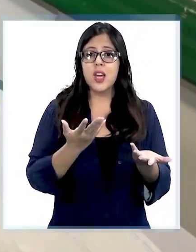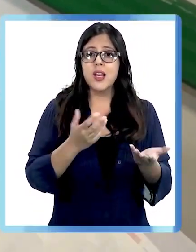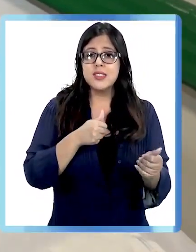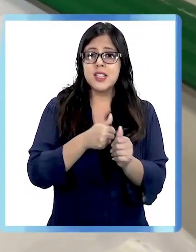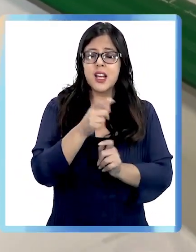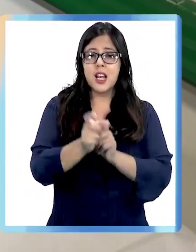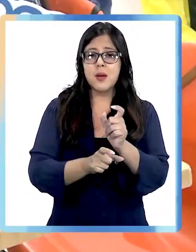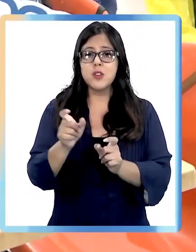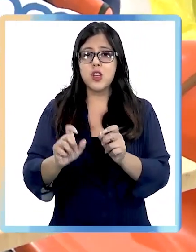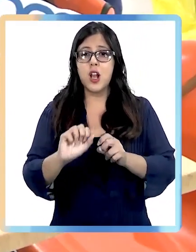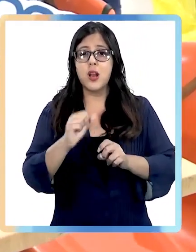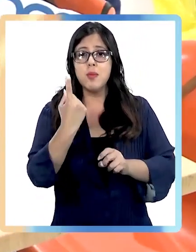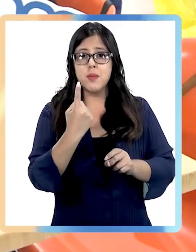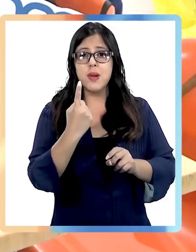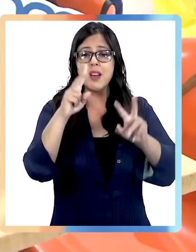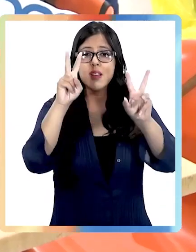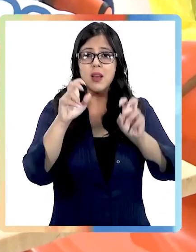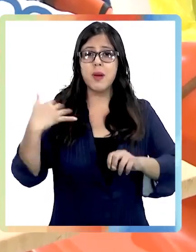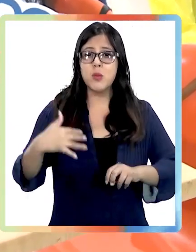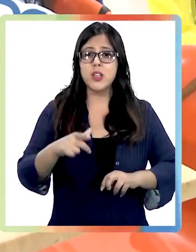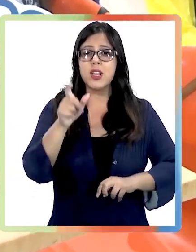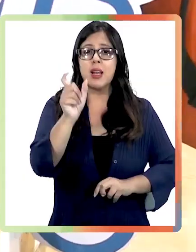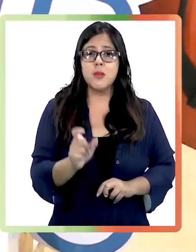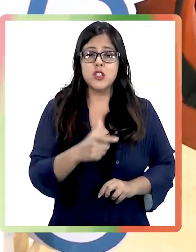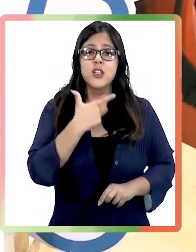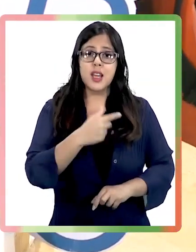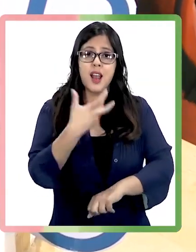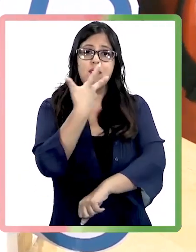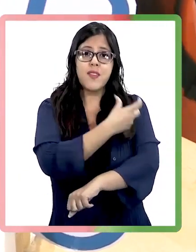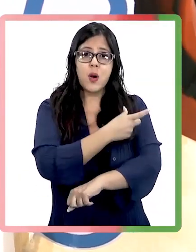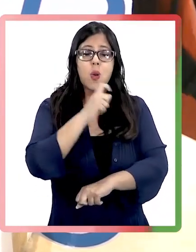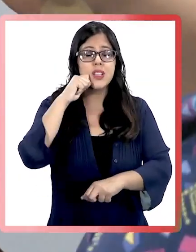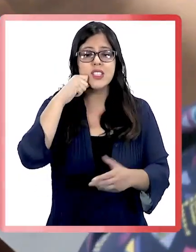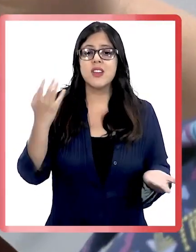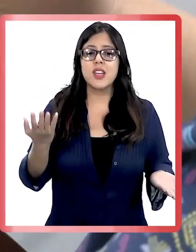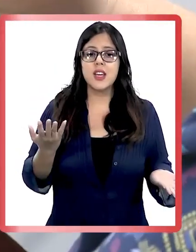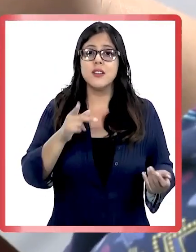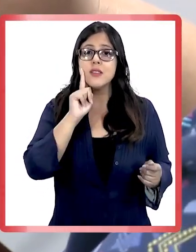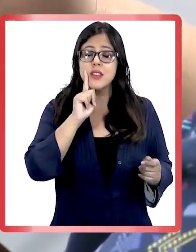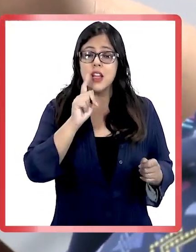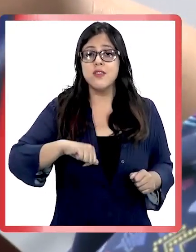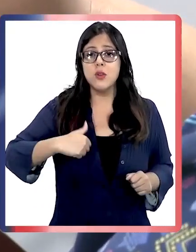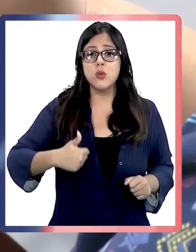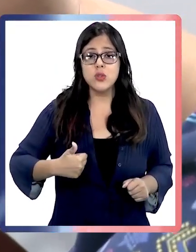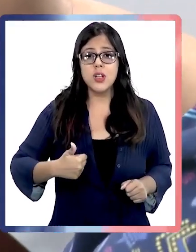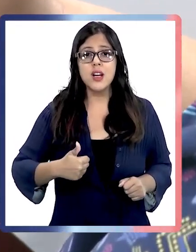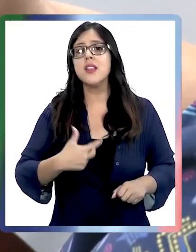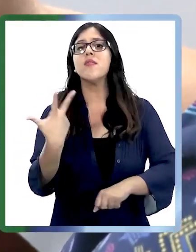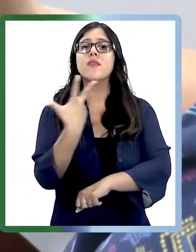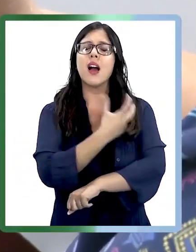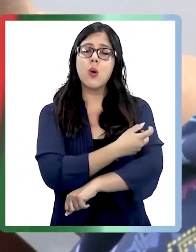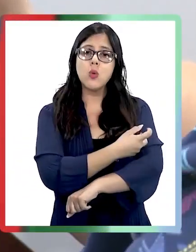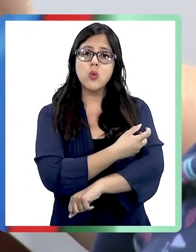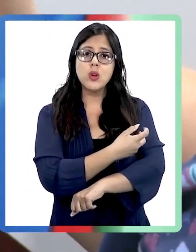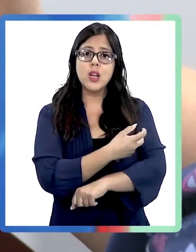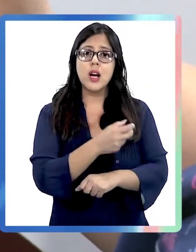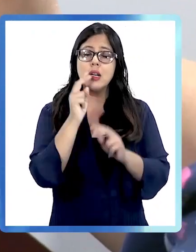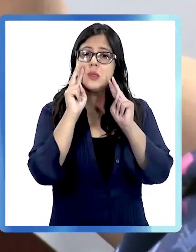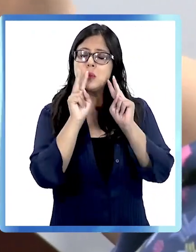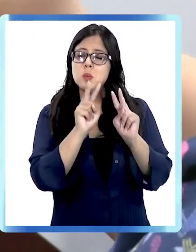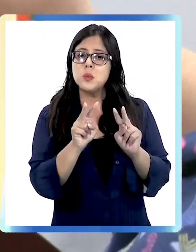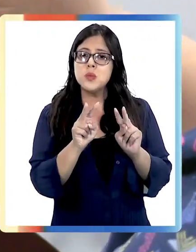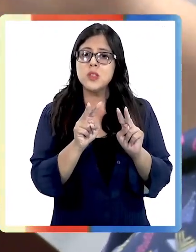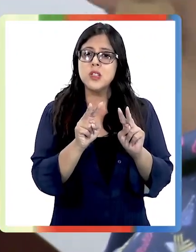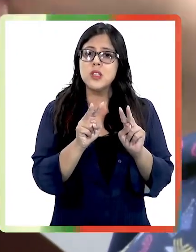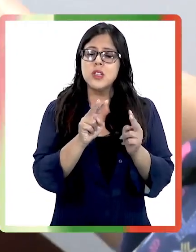puntos cercanos a las personas es el primer determinante de que la persona se quiera vacunar. Es decir, si tiene la voluntad de vacunarse